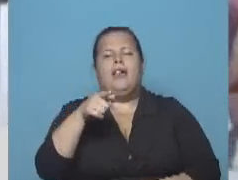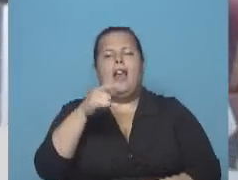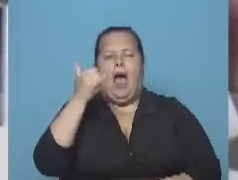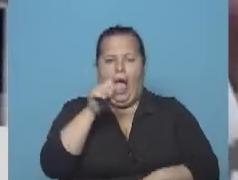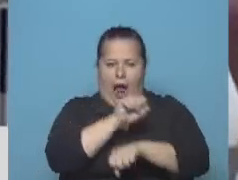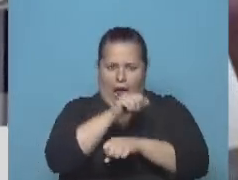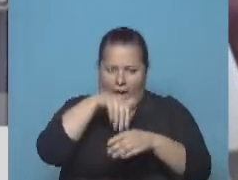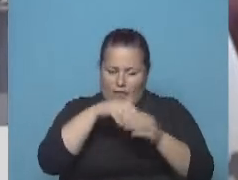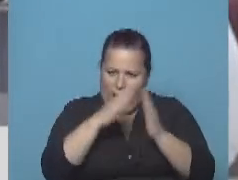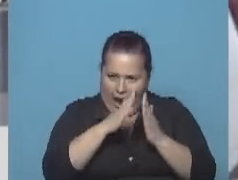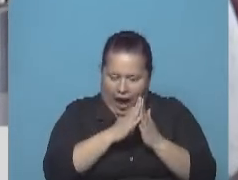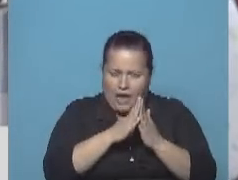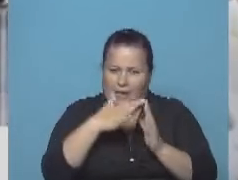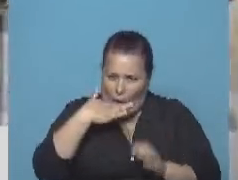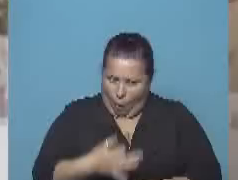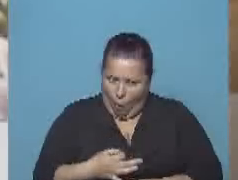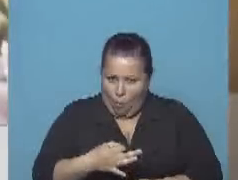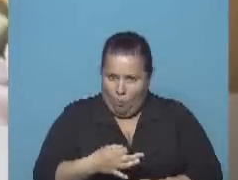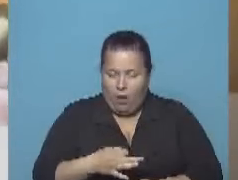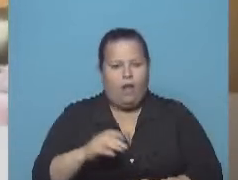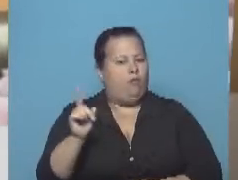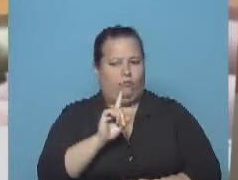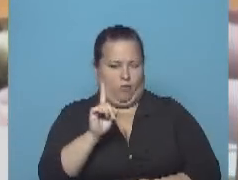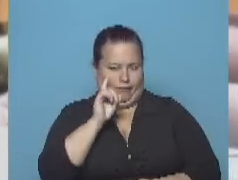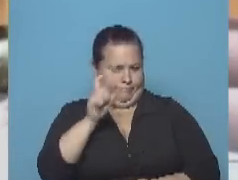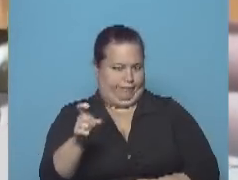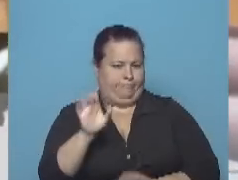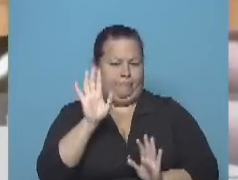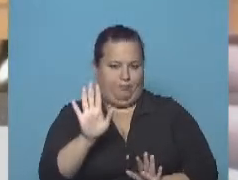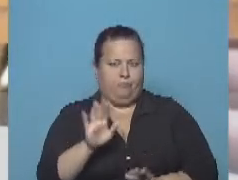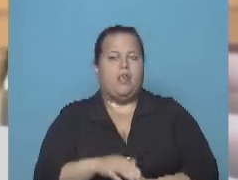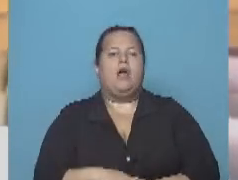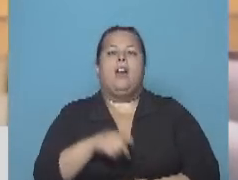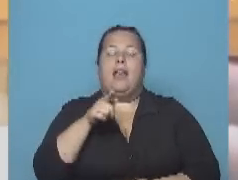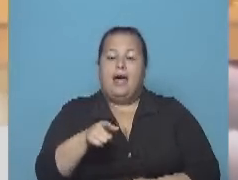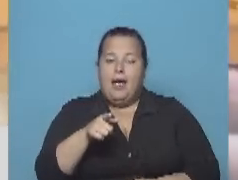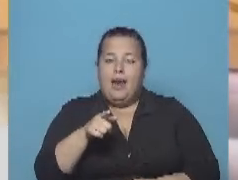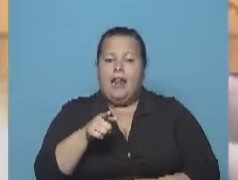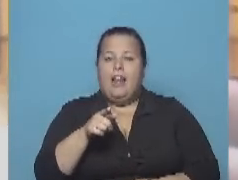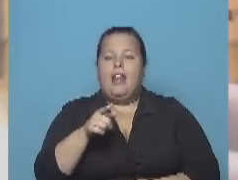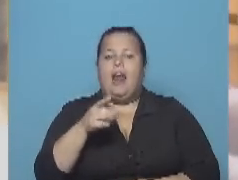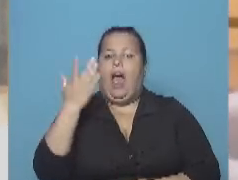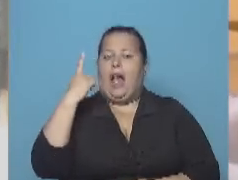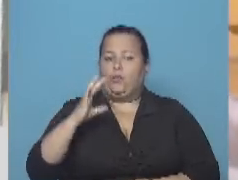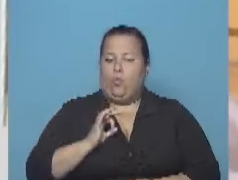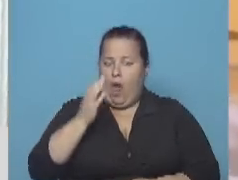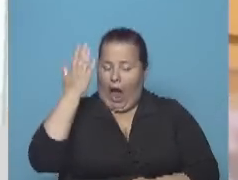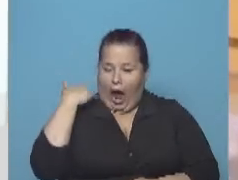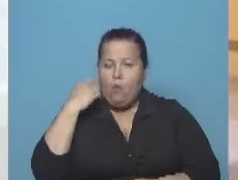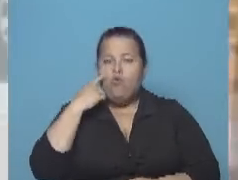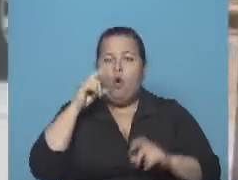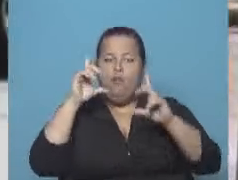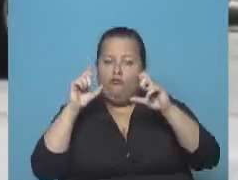arresto domiciliario lo cumple no lo cumple a ver eh él hace un año atrás un